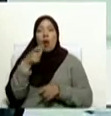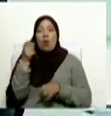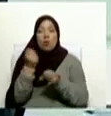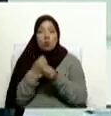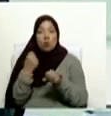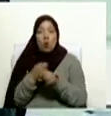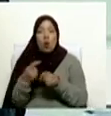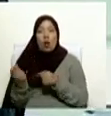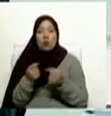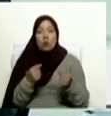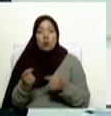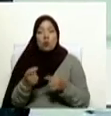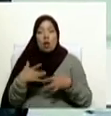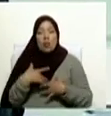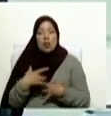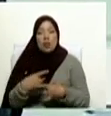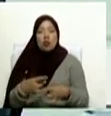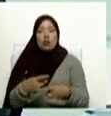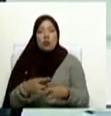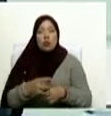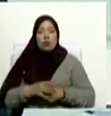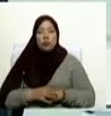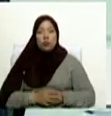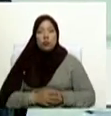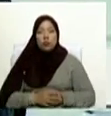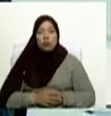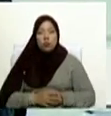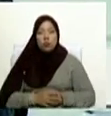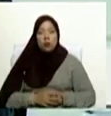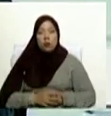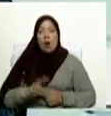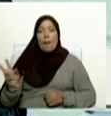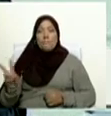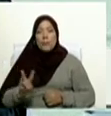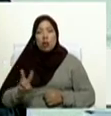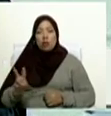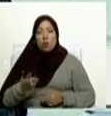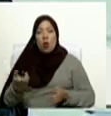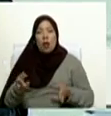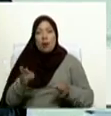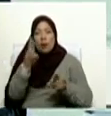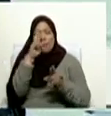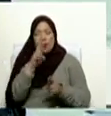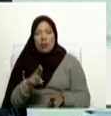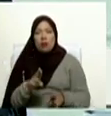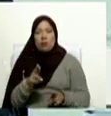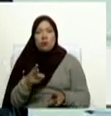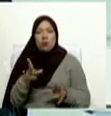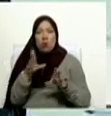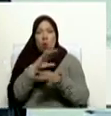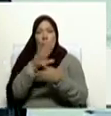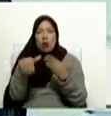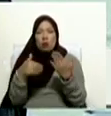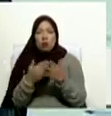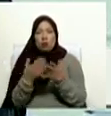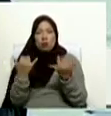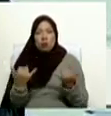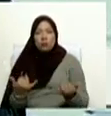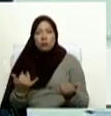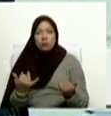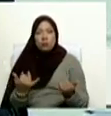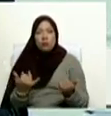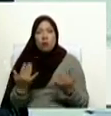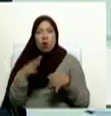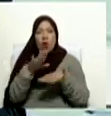ratificar su intención de que Venezuela debe respetarse absolutamente